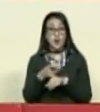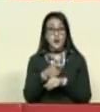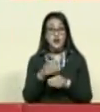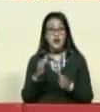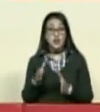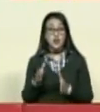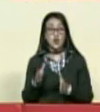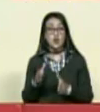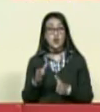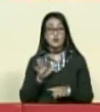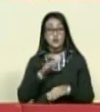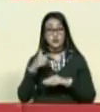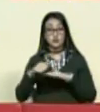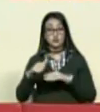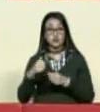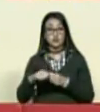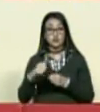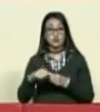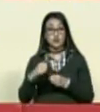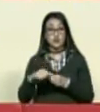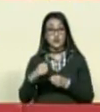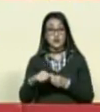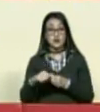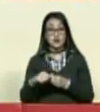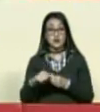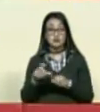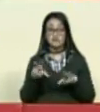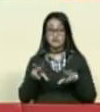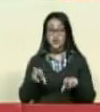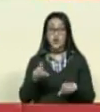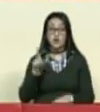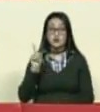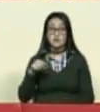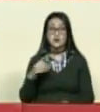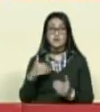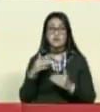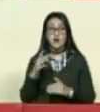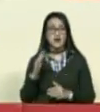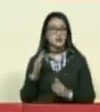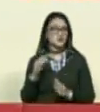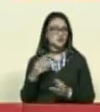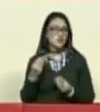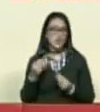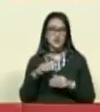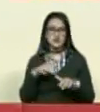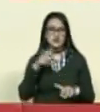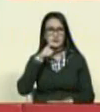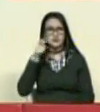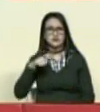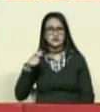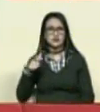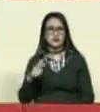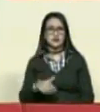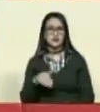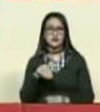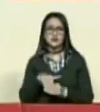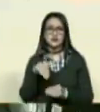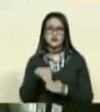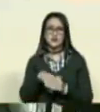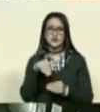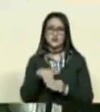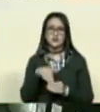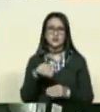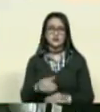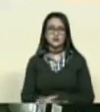o gobernadora del Zulia. Se inscribieron también más de una decena de candidatos y